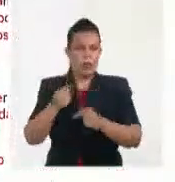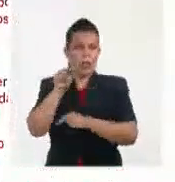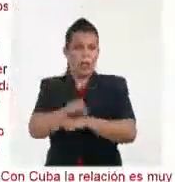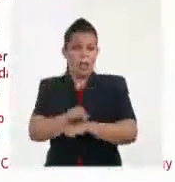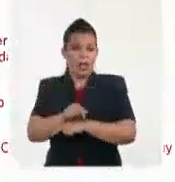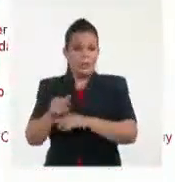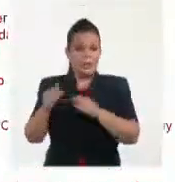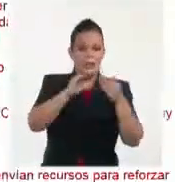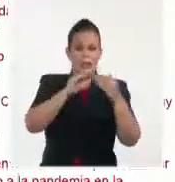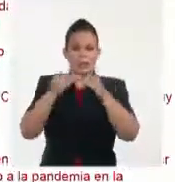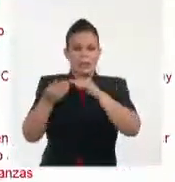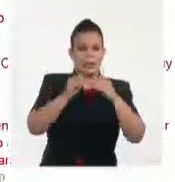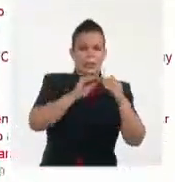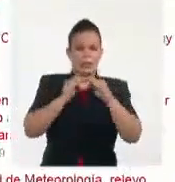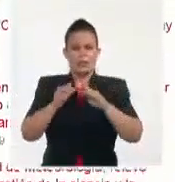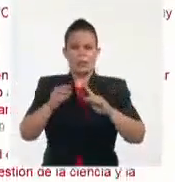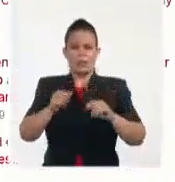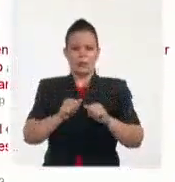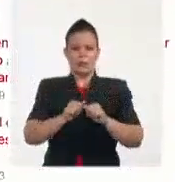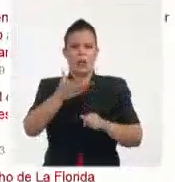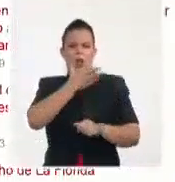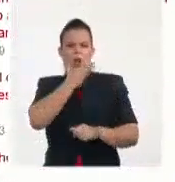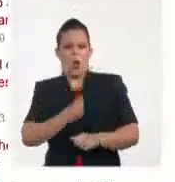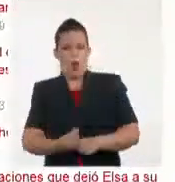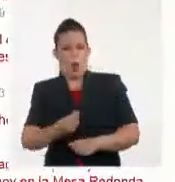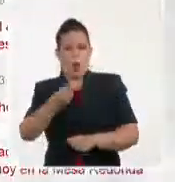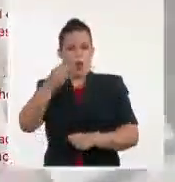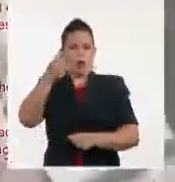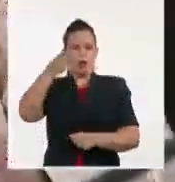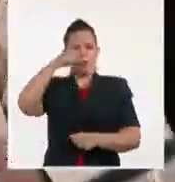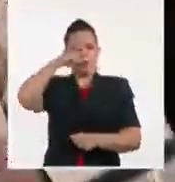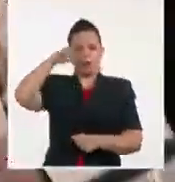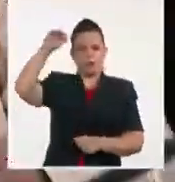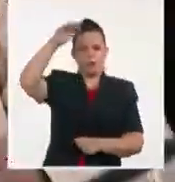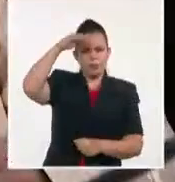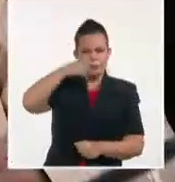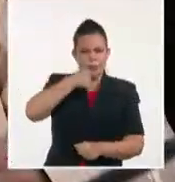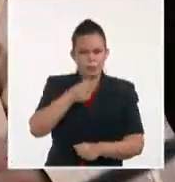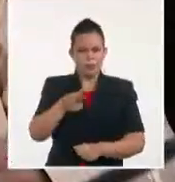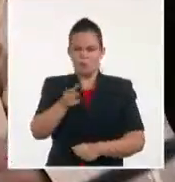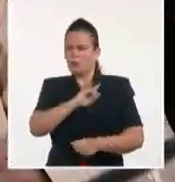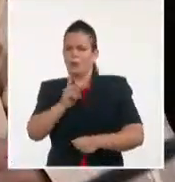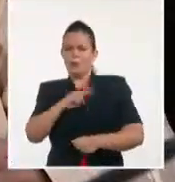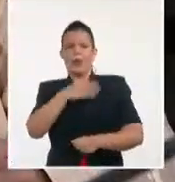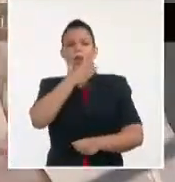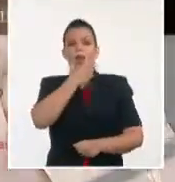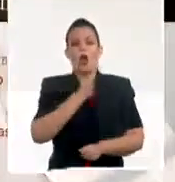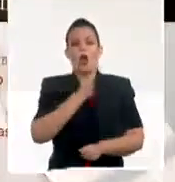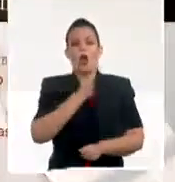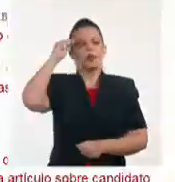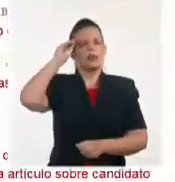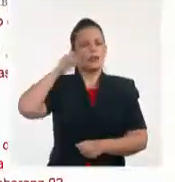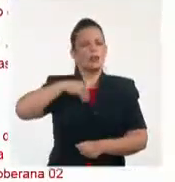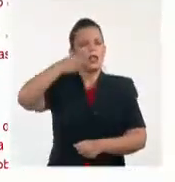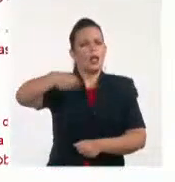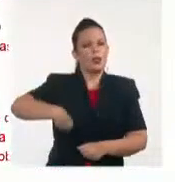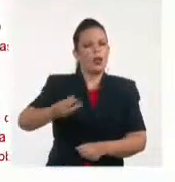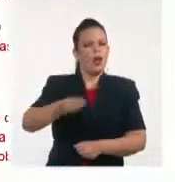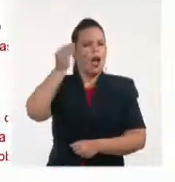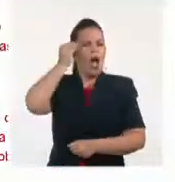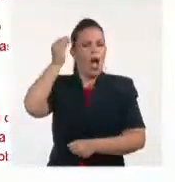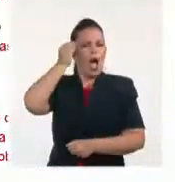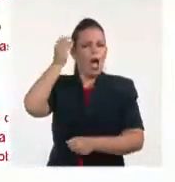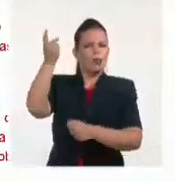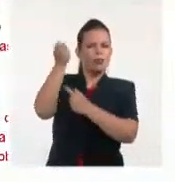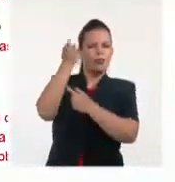generacional. El joven científico ha de aprovechar al máximo la sabiduría y la experiencia del científico